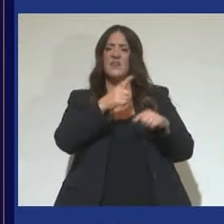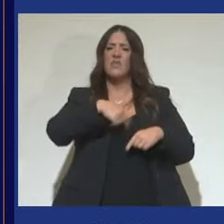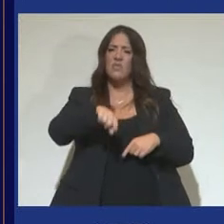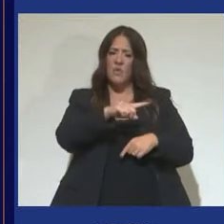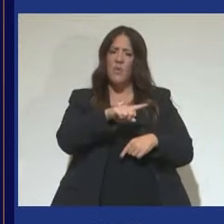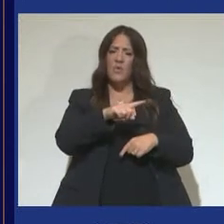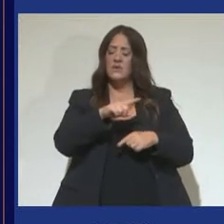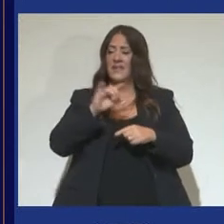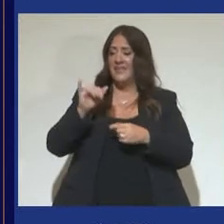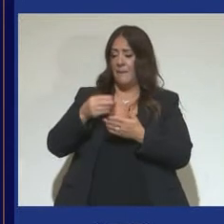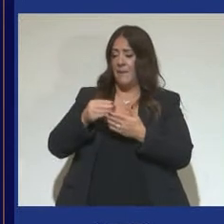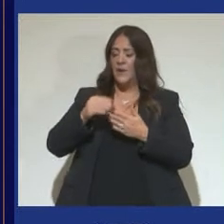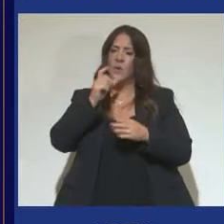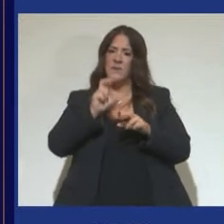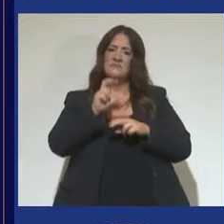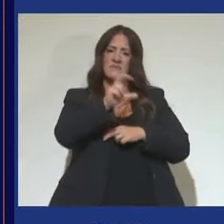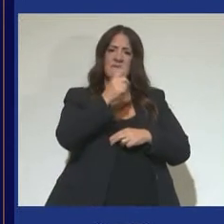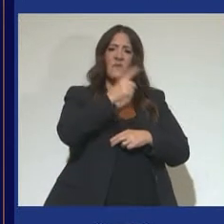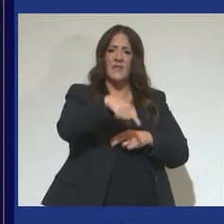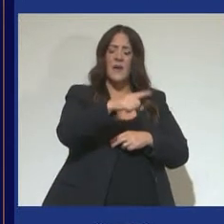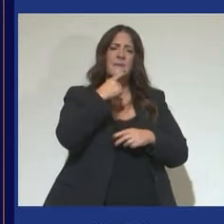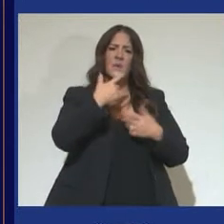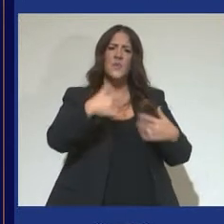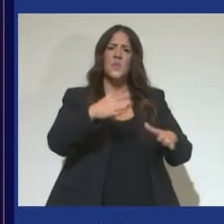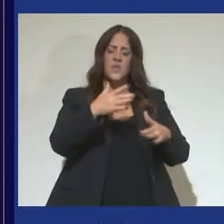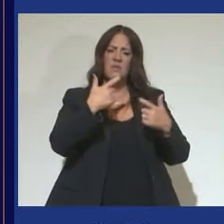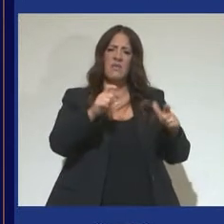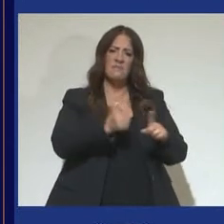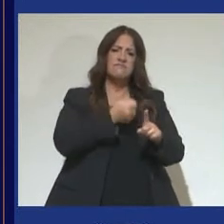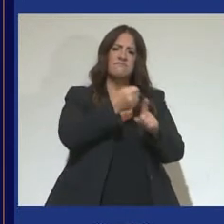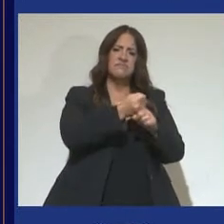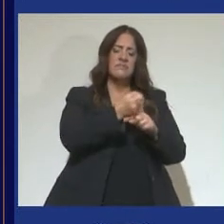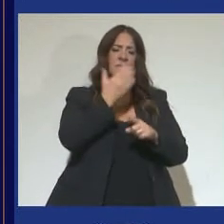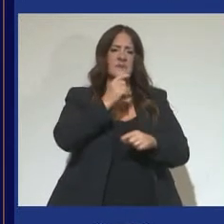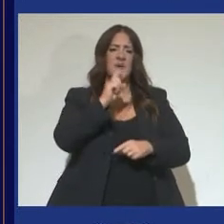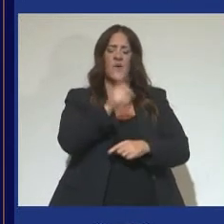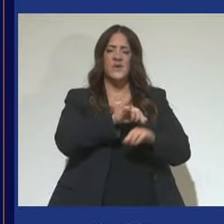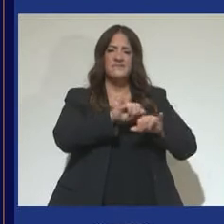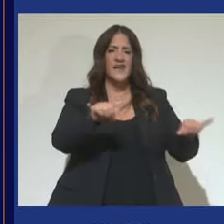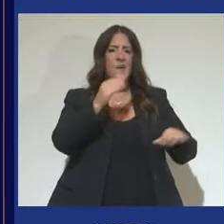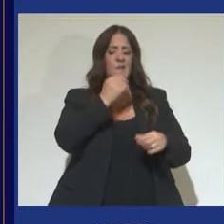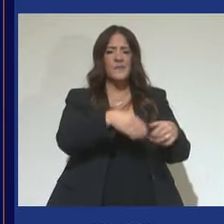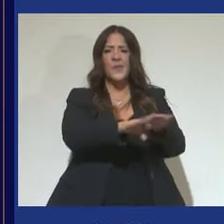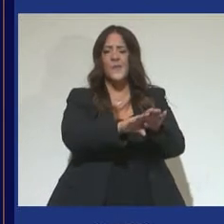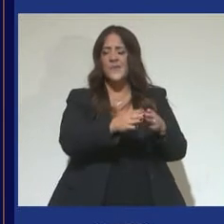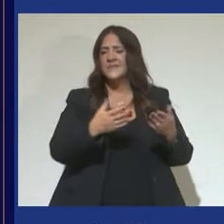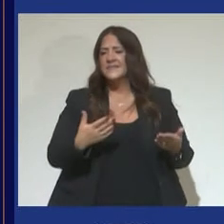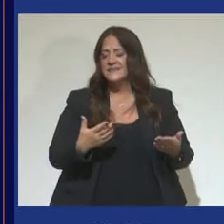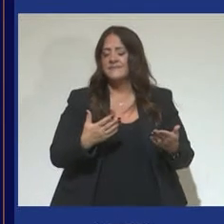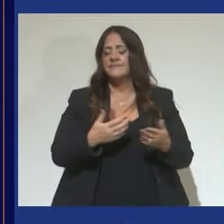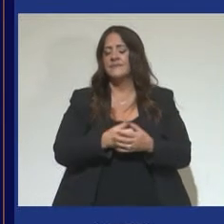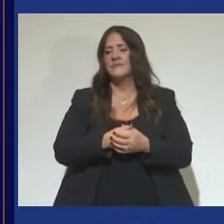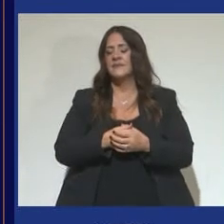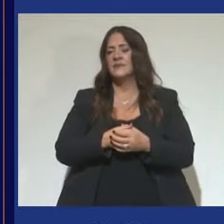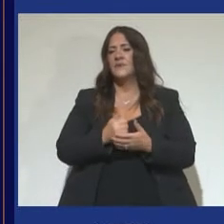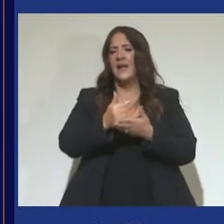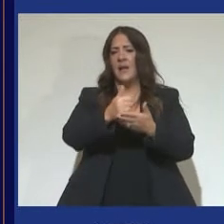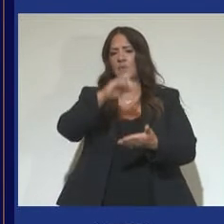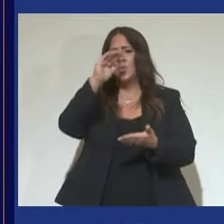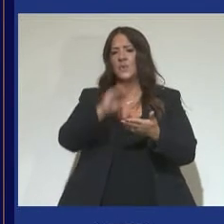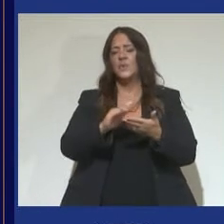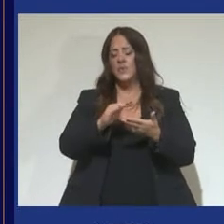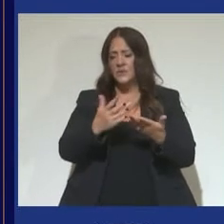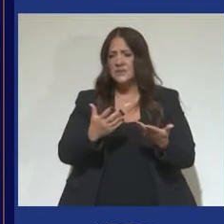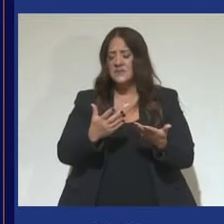perdonarán esa cifra y se le dará directamente a los negocios que se han visto impactados directamente por esta